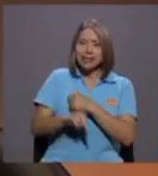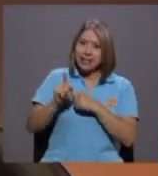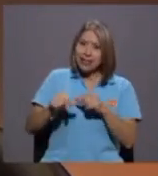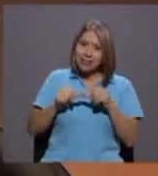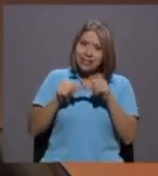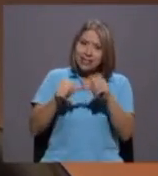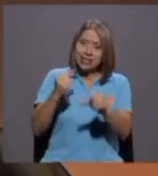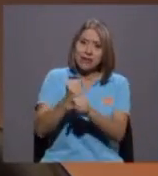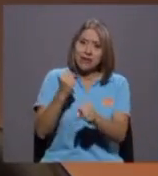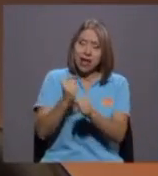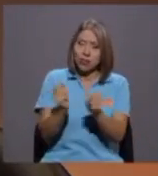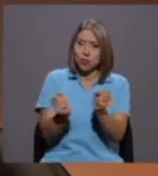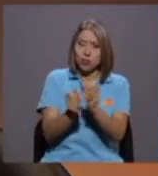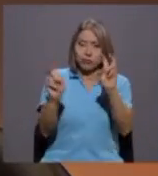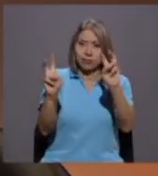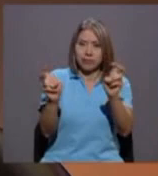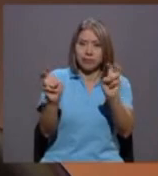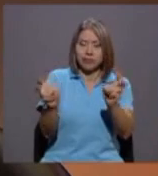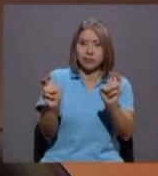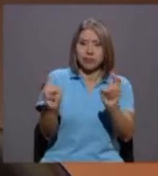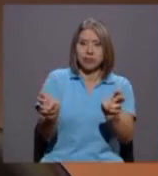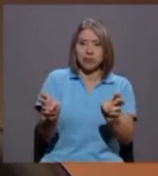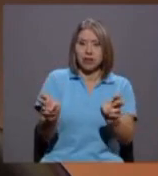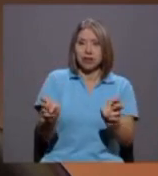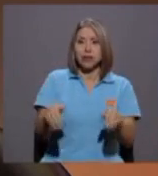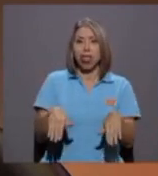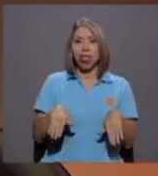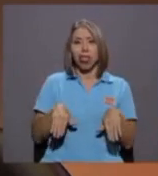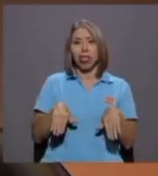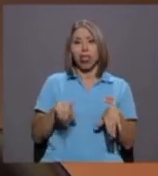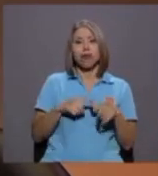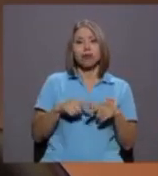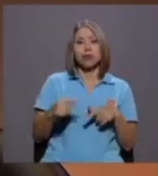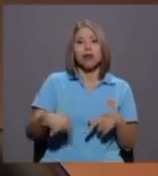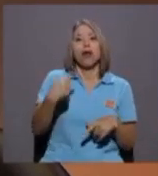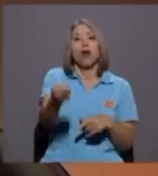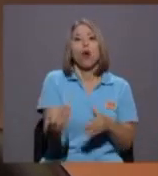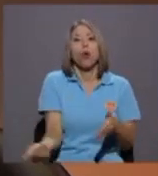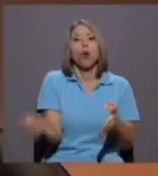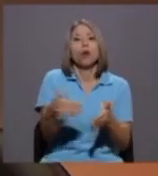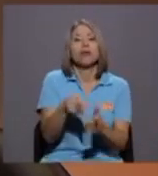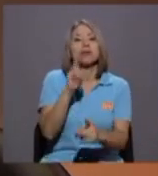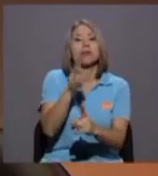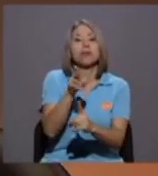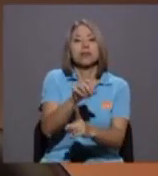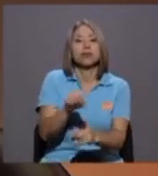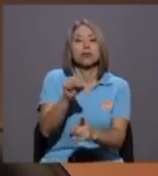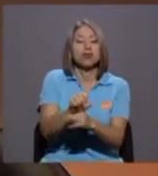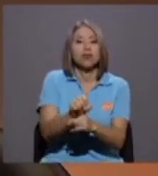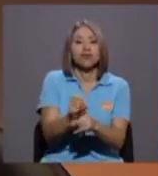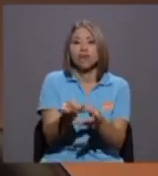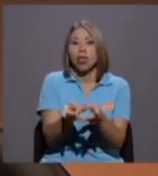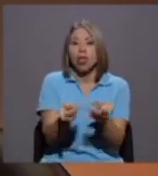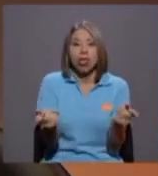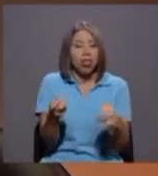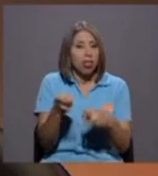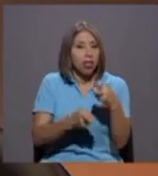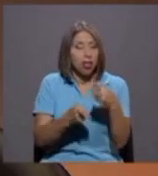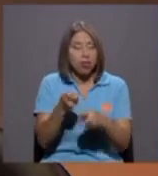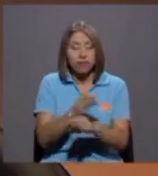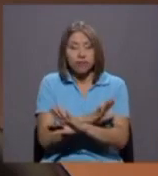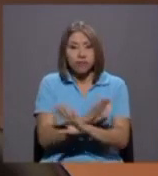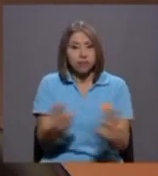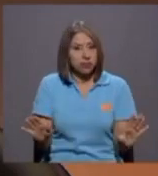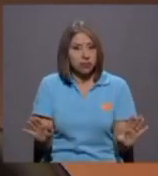temas, porque si no, dentro de un tiempito vamos a estar en la misma situación, porque no estamos solucionando el problema.